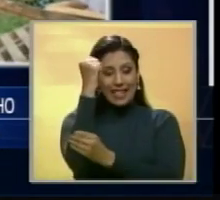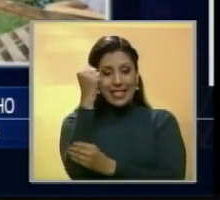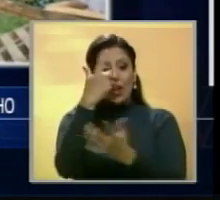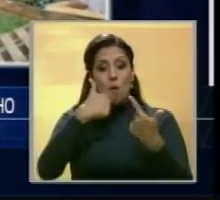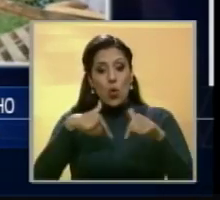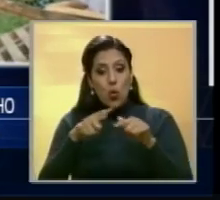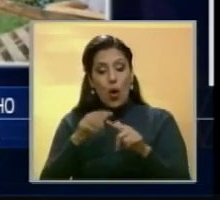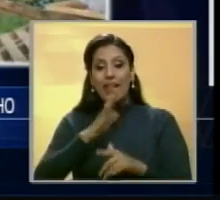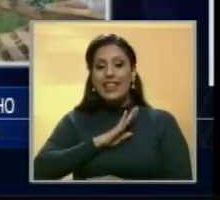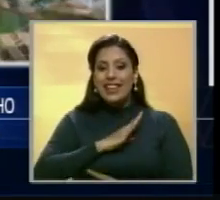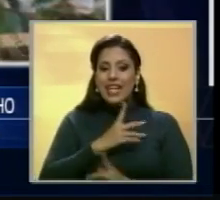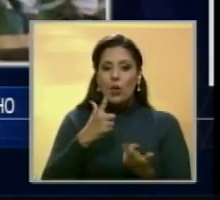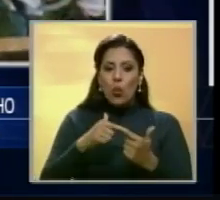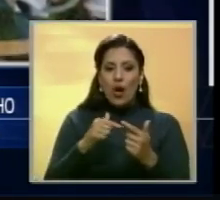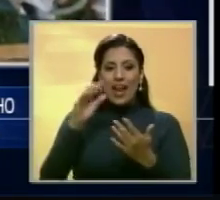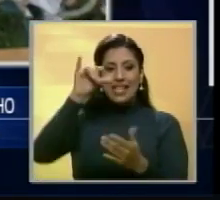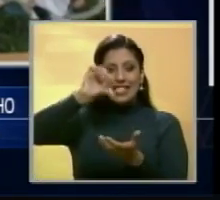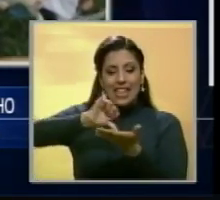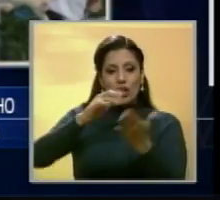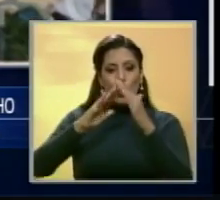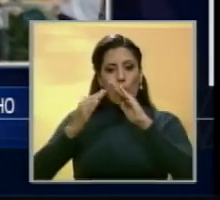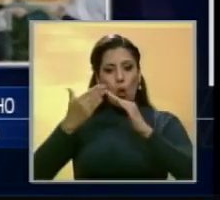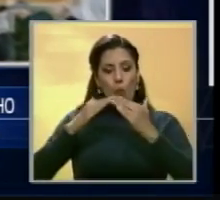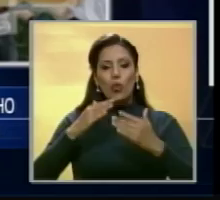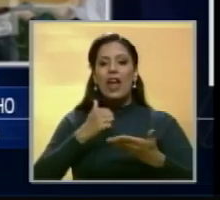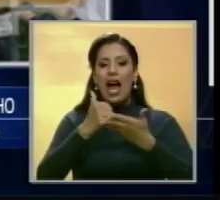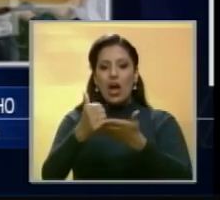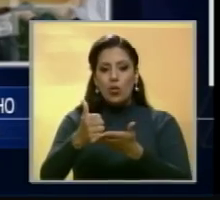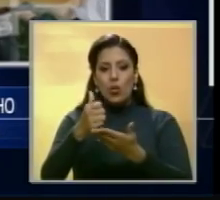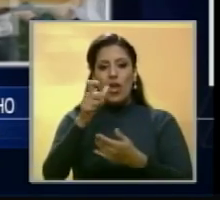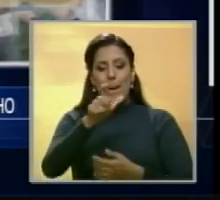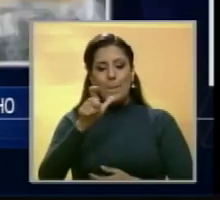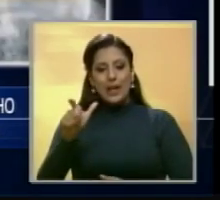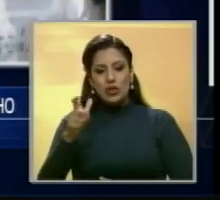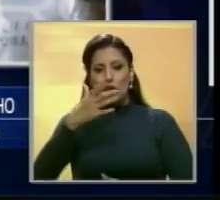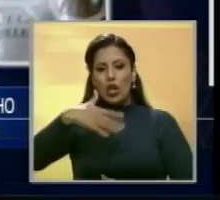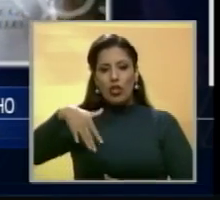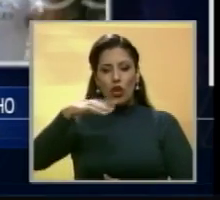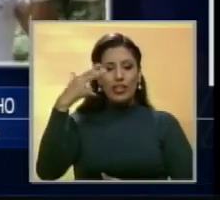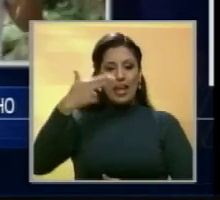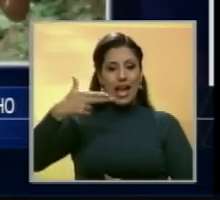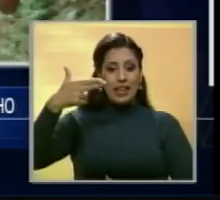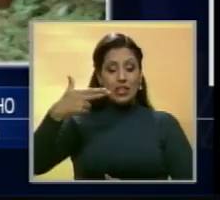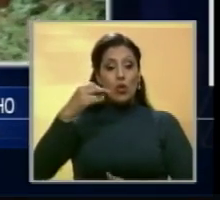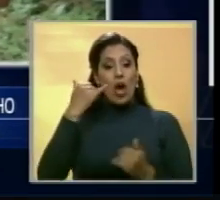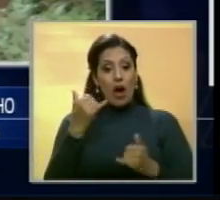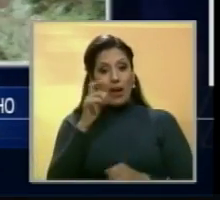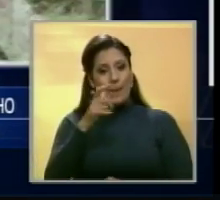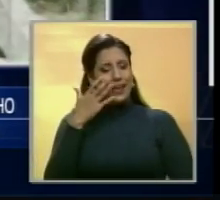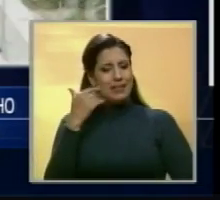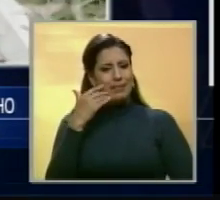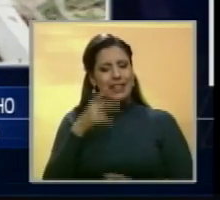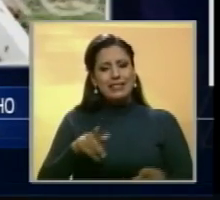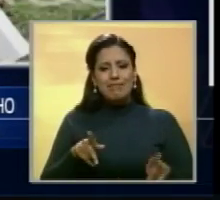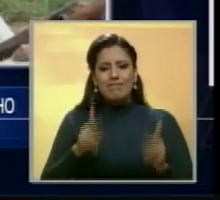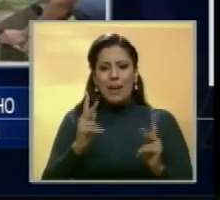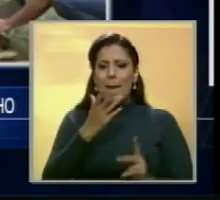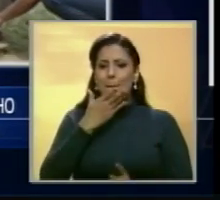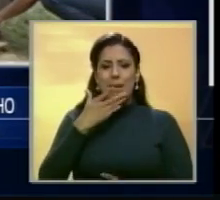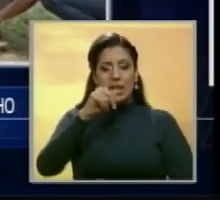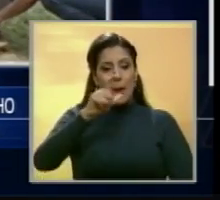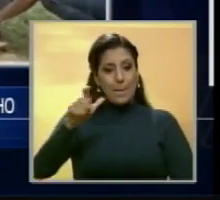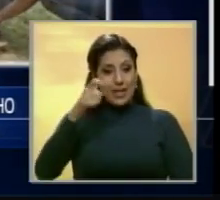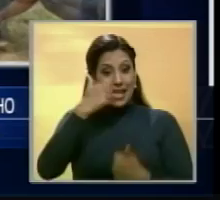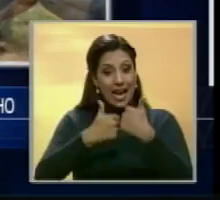fundaciones de lo que será el Centro Comunitario de la Comunidad de la Cruz, ubicada en El Hatillo. En general, la experiencia permitió que los candidatos al